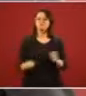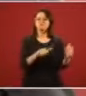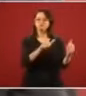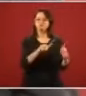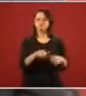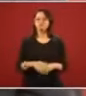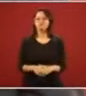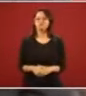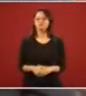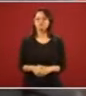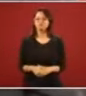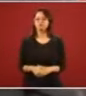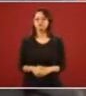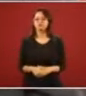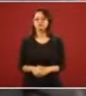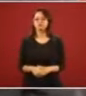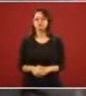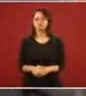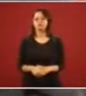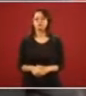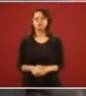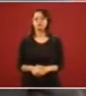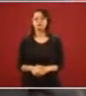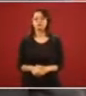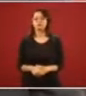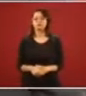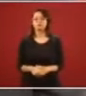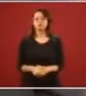Eso es lo que